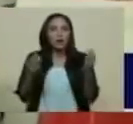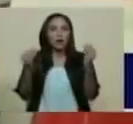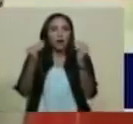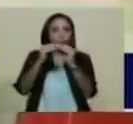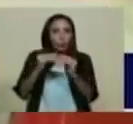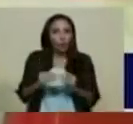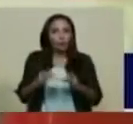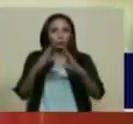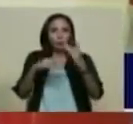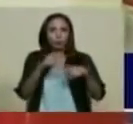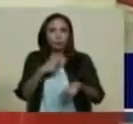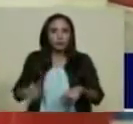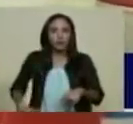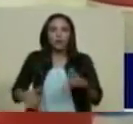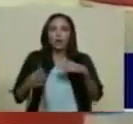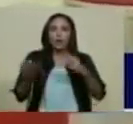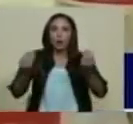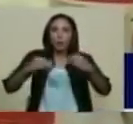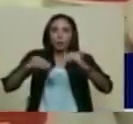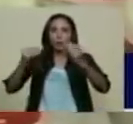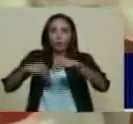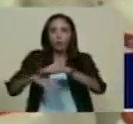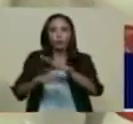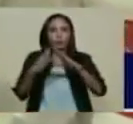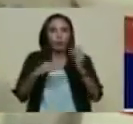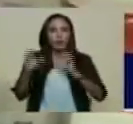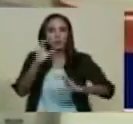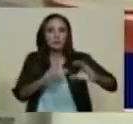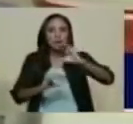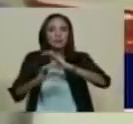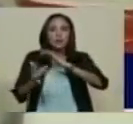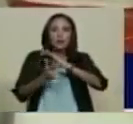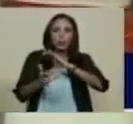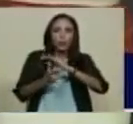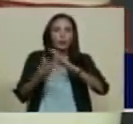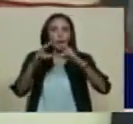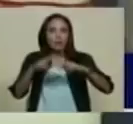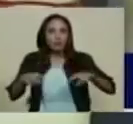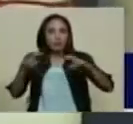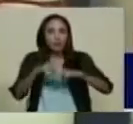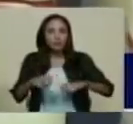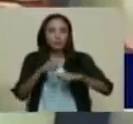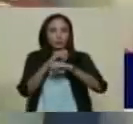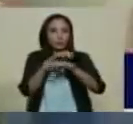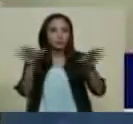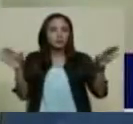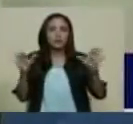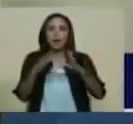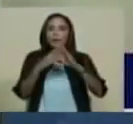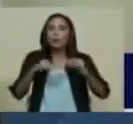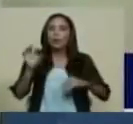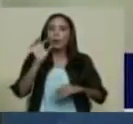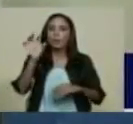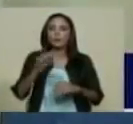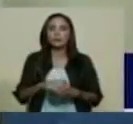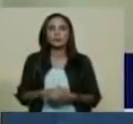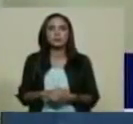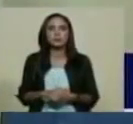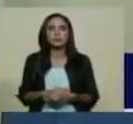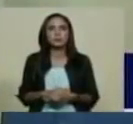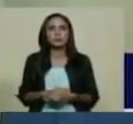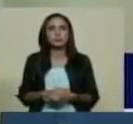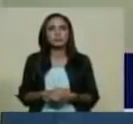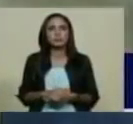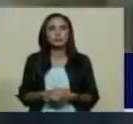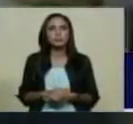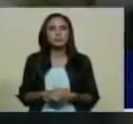convenios que van a seguir fortaleciendo todo lo que es la ciencia, la tecnología, la investigación en cada uno de nuestros espacios universitarios. Hoy, de